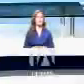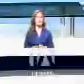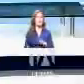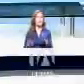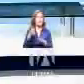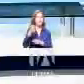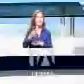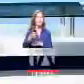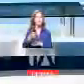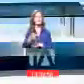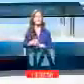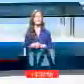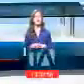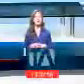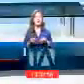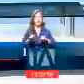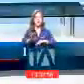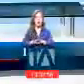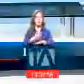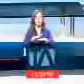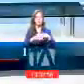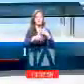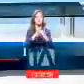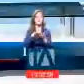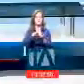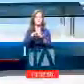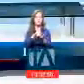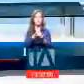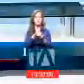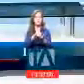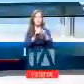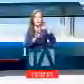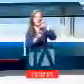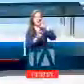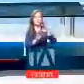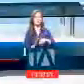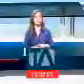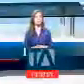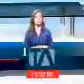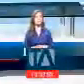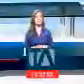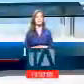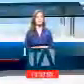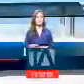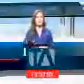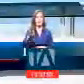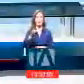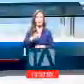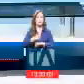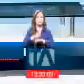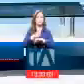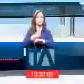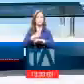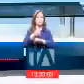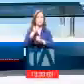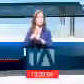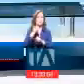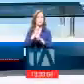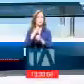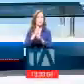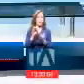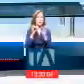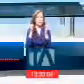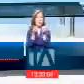En las próximas horas podrían autoconvocarse los nuevos miembros del Consejo de Participación Ciudadana para elegir autoridades y retomar el trabajo de